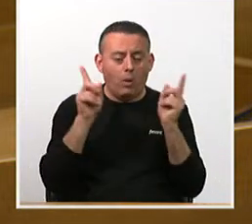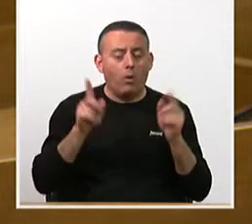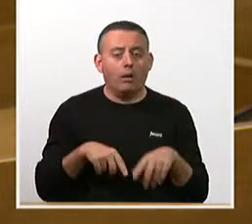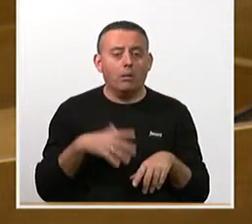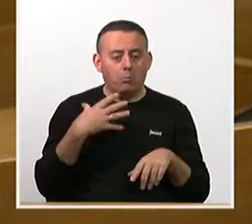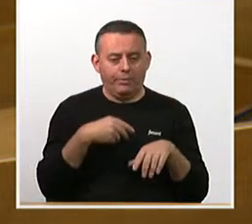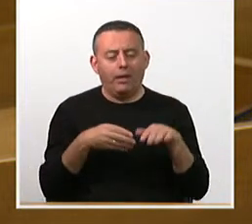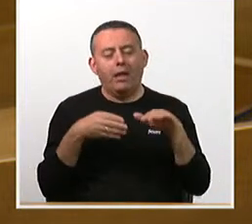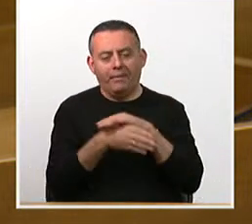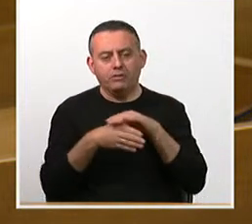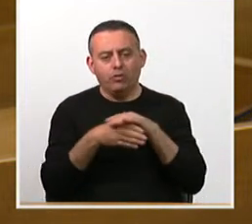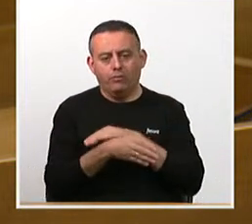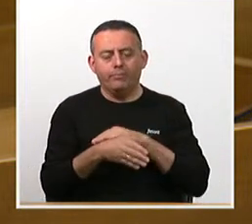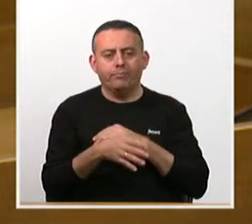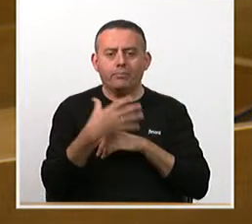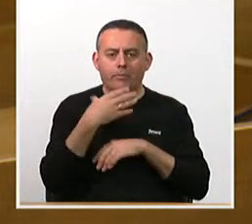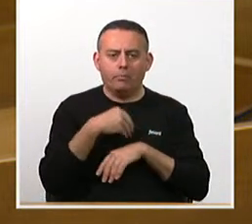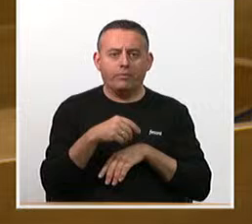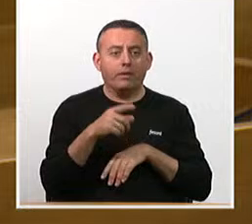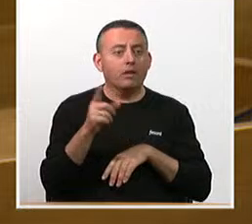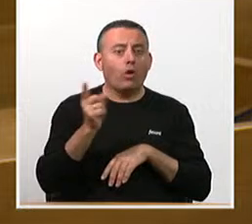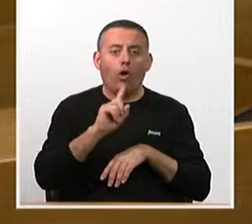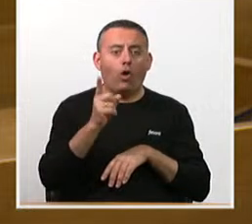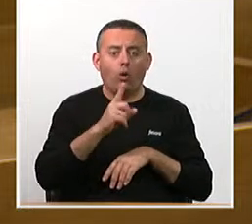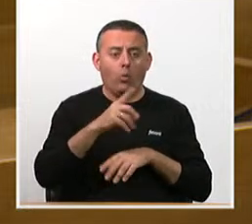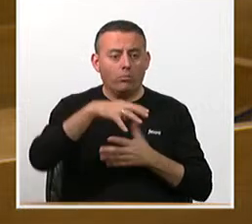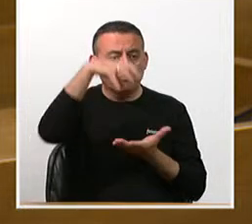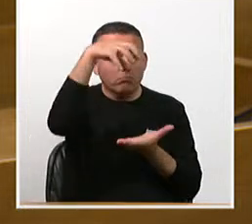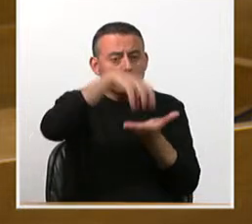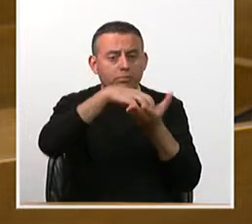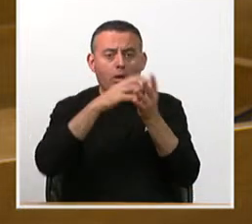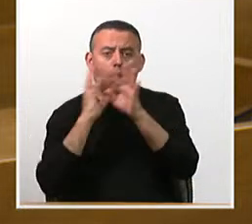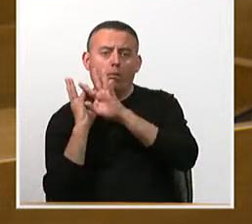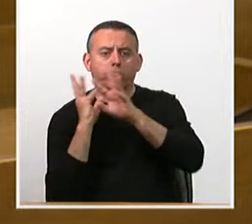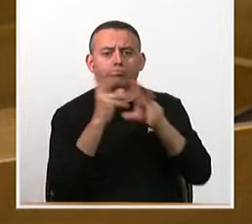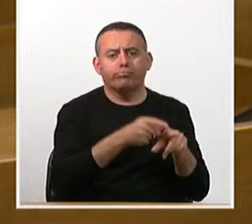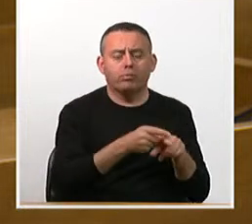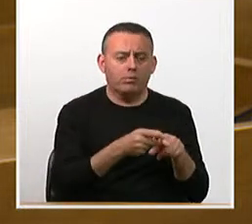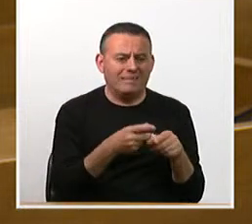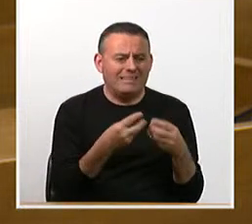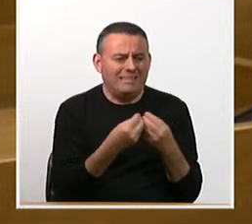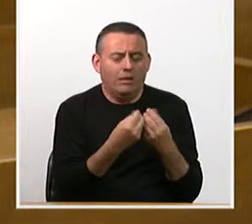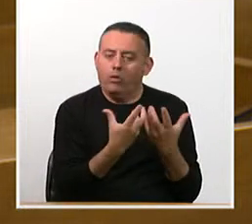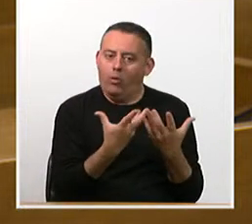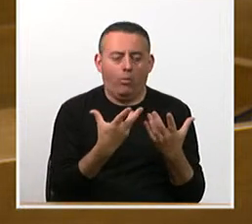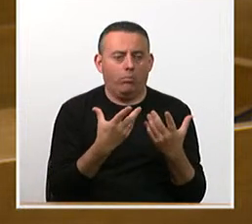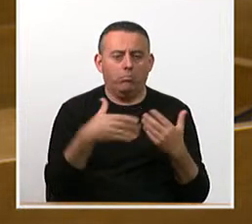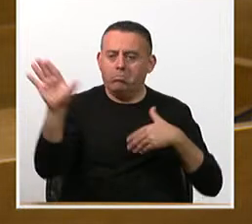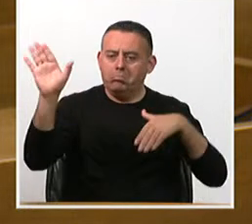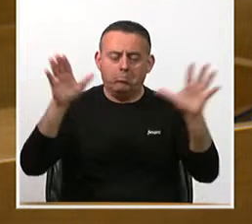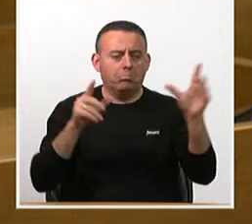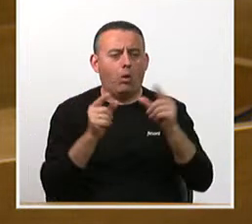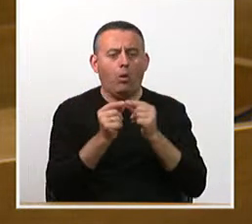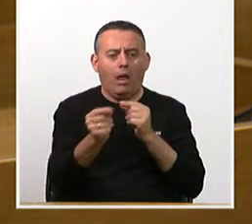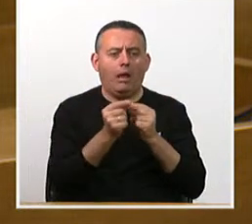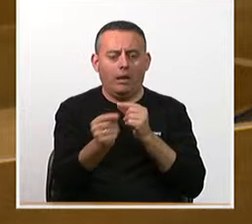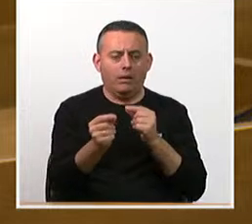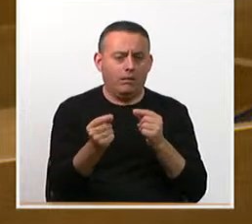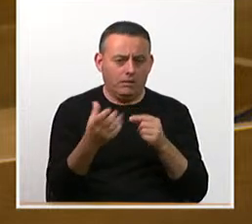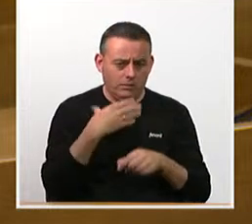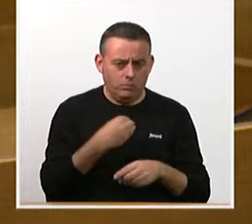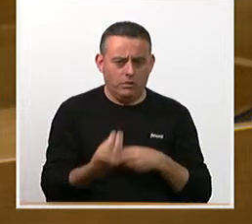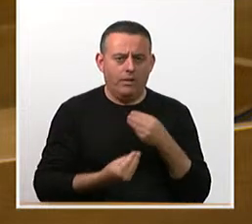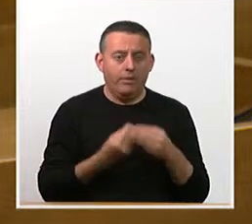el acceso más equitativo a la Justicia para todos además la digitalización de la justicia puede contribuir a la